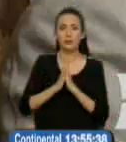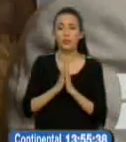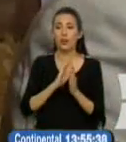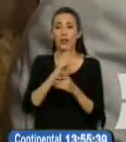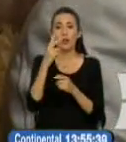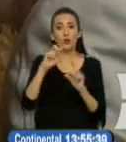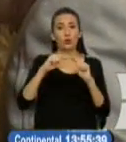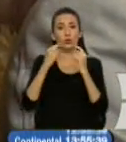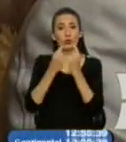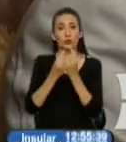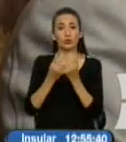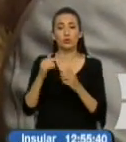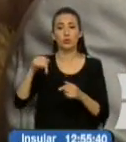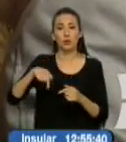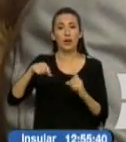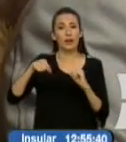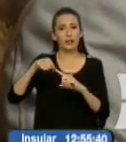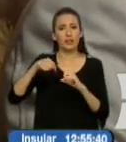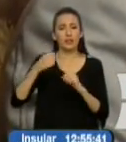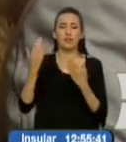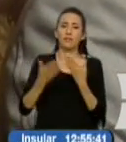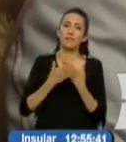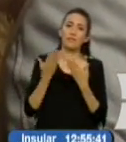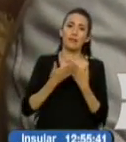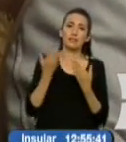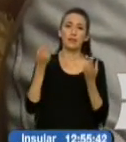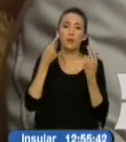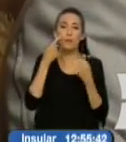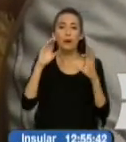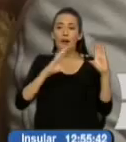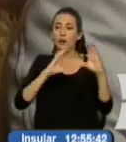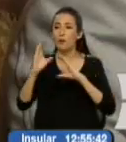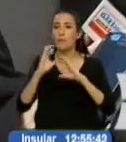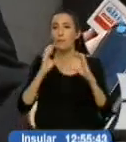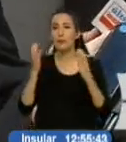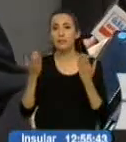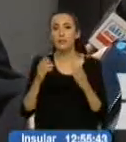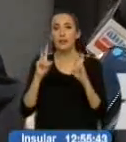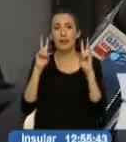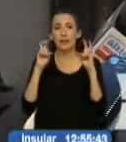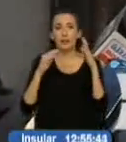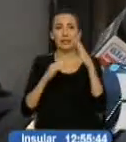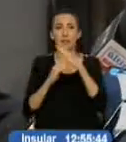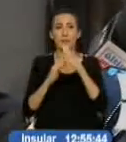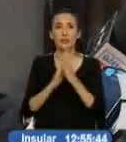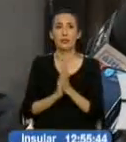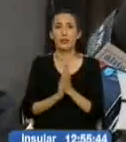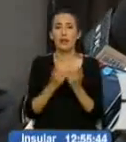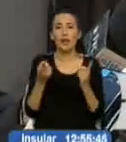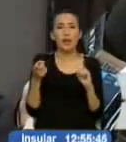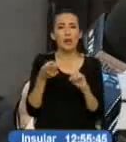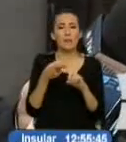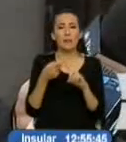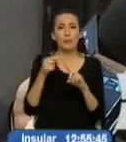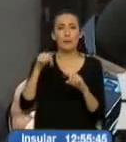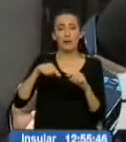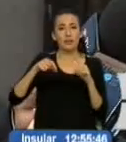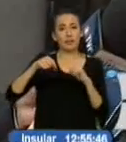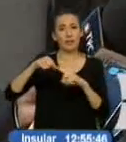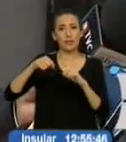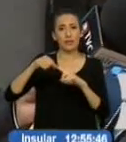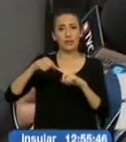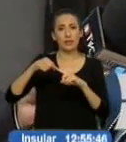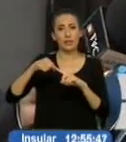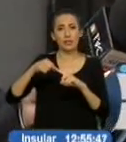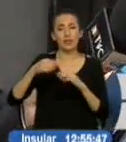partes, quienes han encontrado en el país las facilidades para avanzar con las conversaciones. La primera ronda estaba prevista para Quito, pero nos